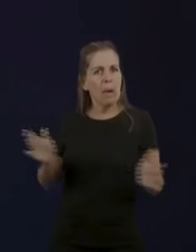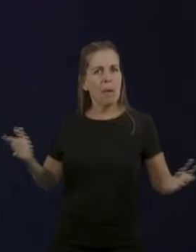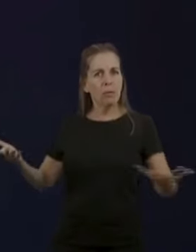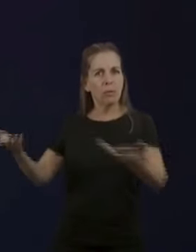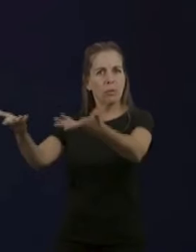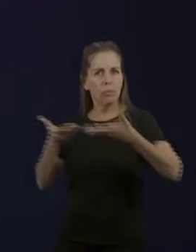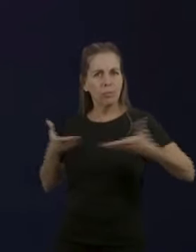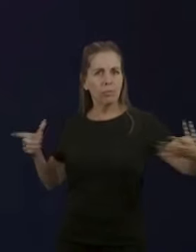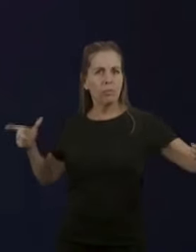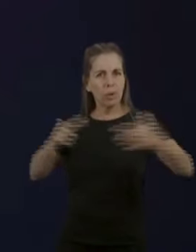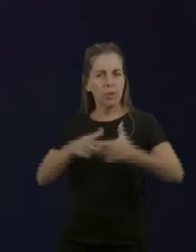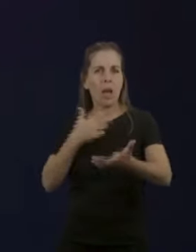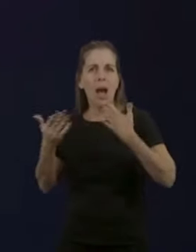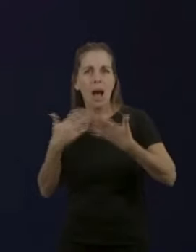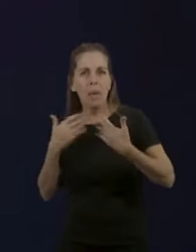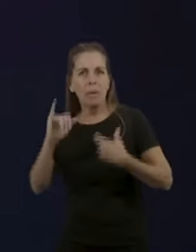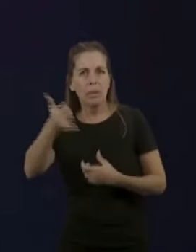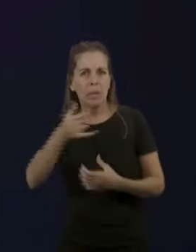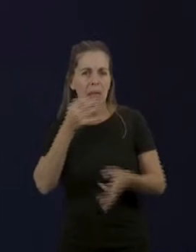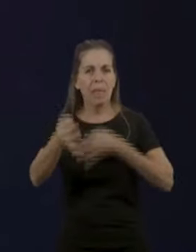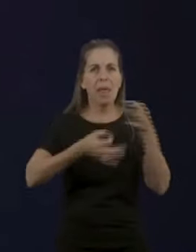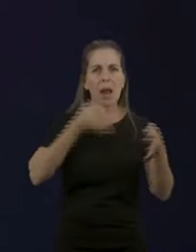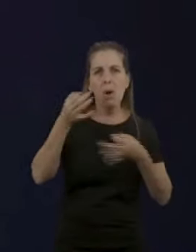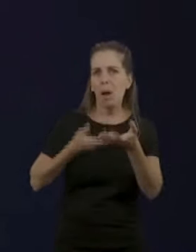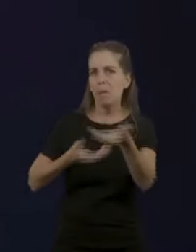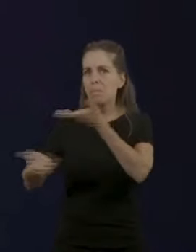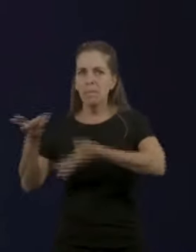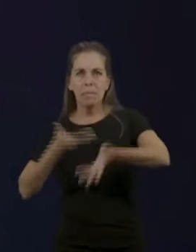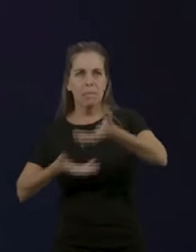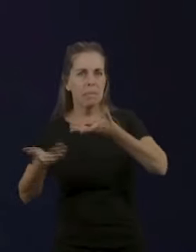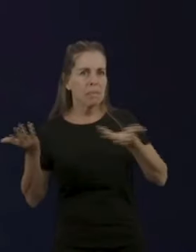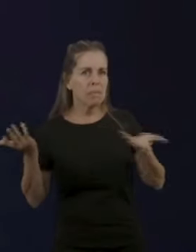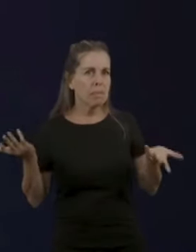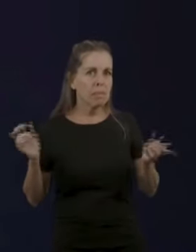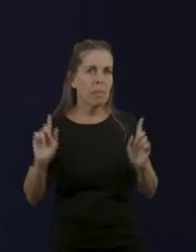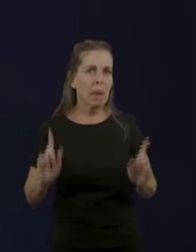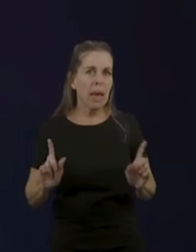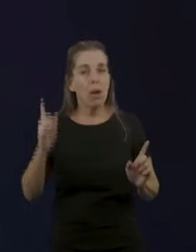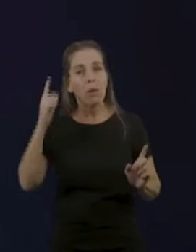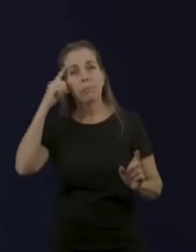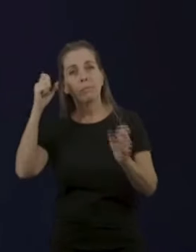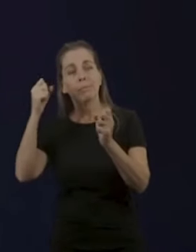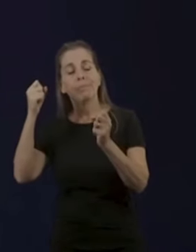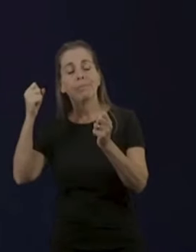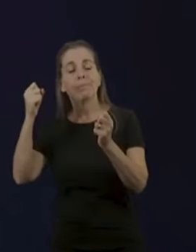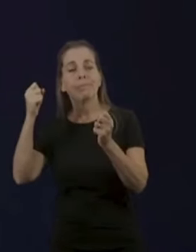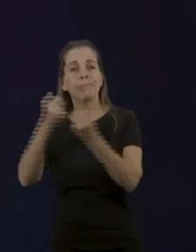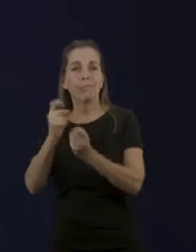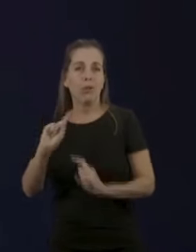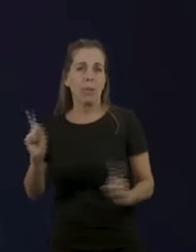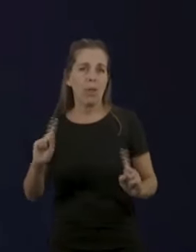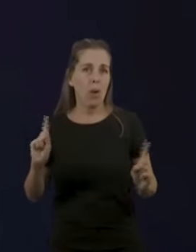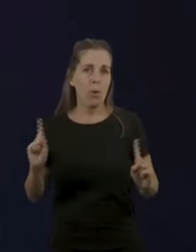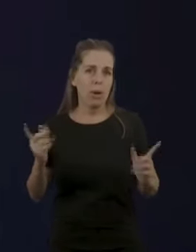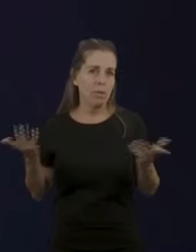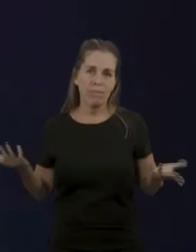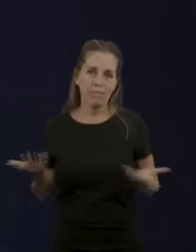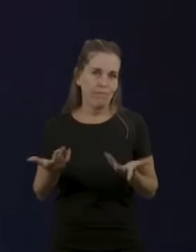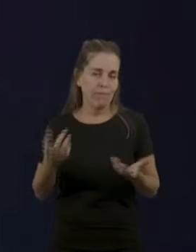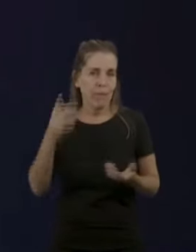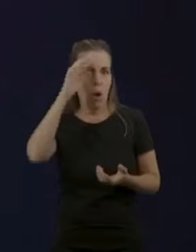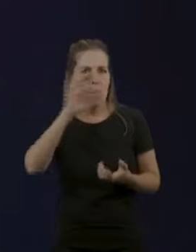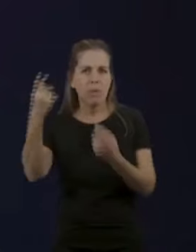por supuesto no tenemos no coincidimos en absolutamente nada digamos con este tipo de